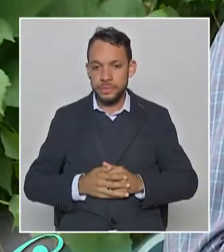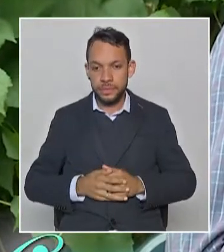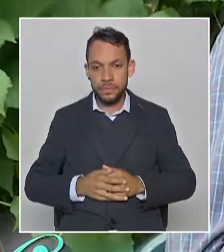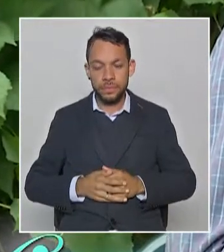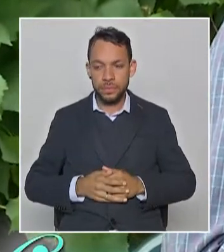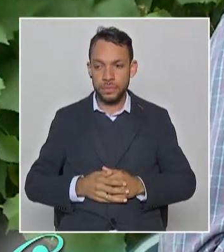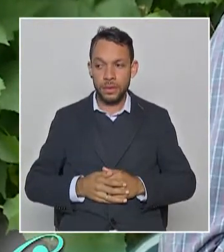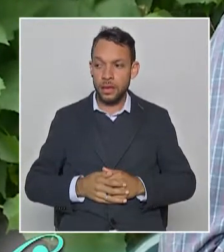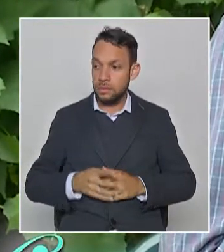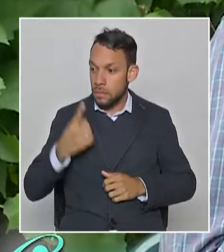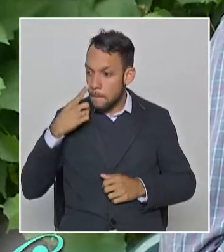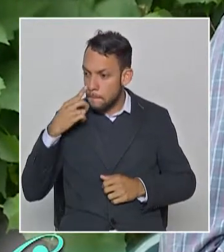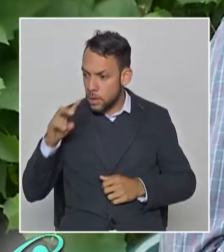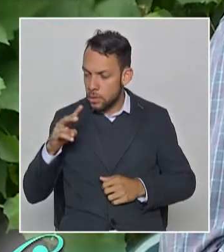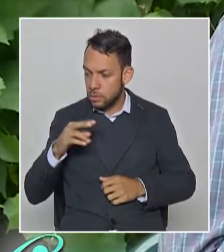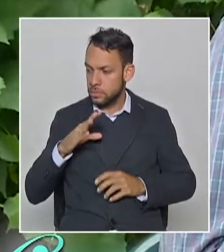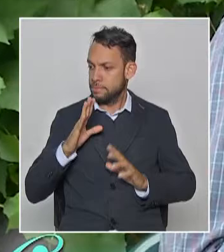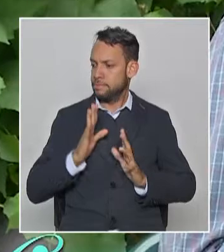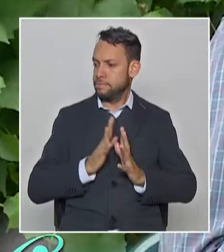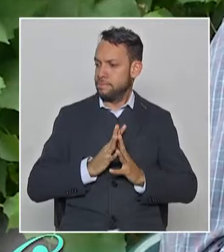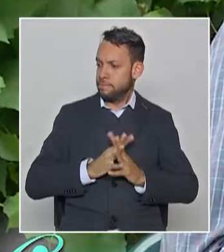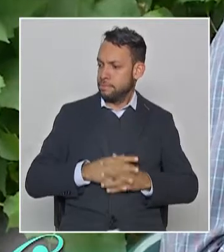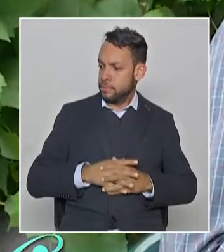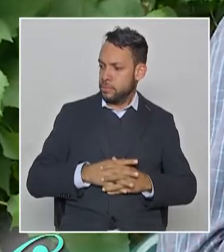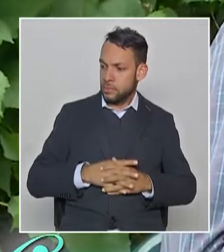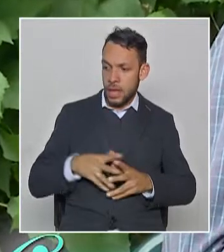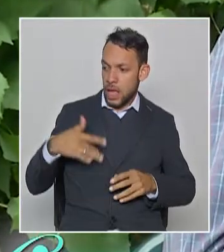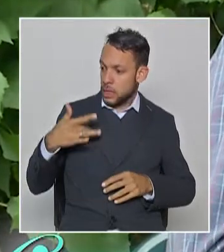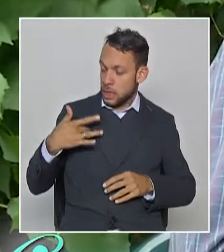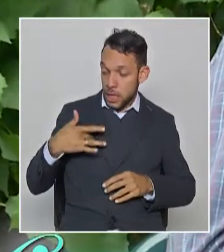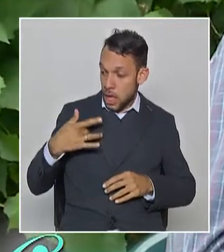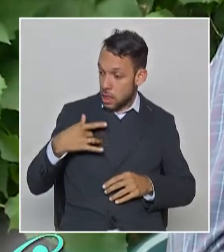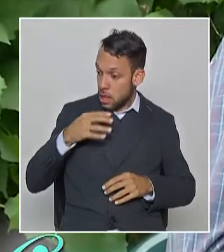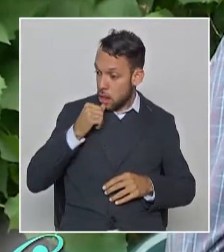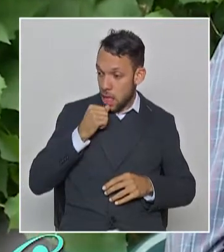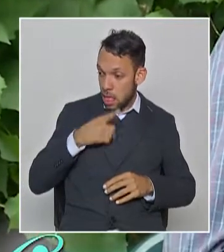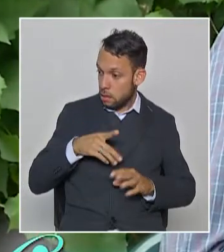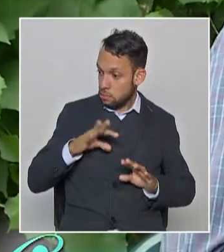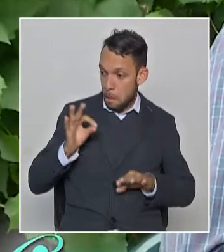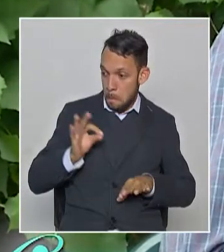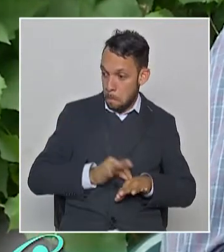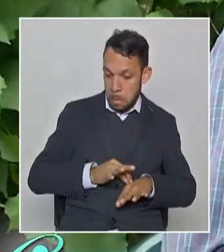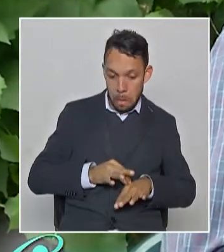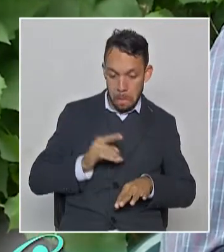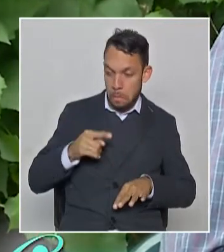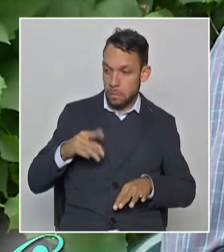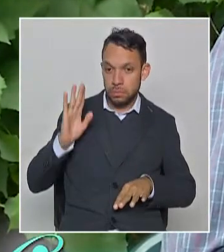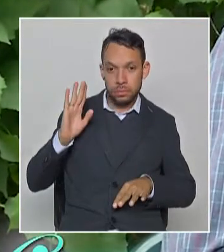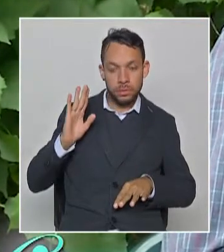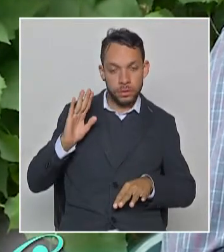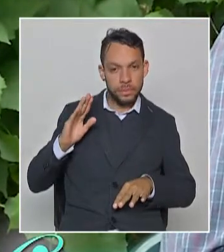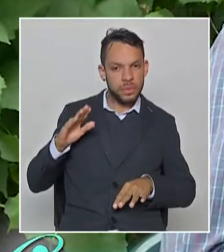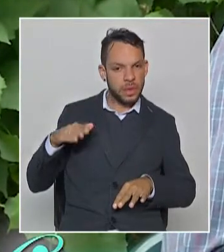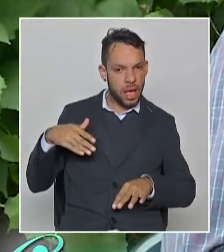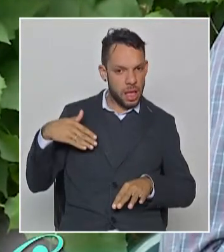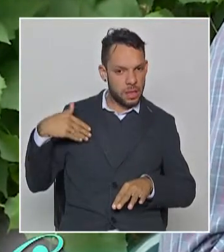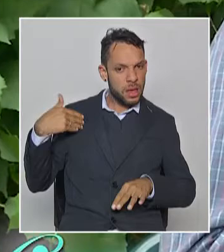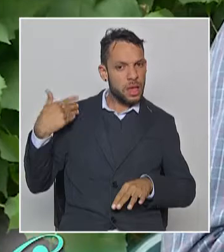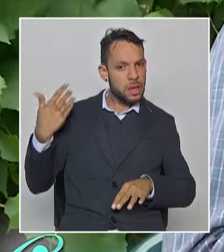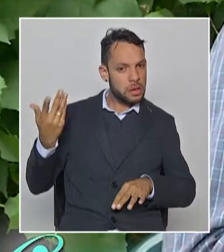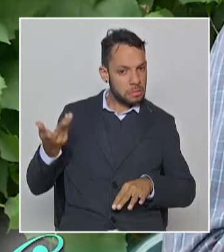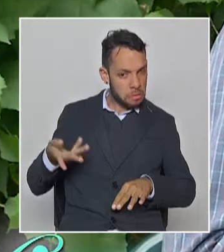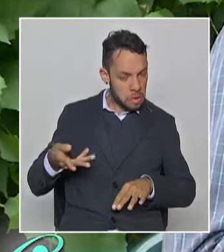En un principio, es decir, no se siente el primer segundo, digamos así, no se siente nada. Es mucho más